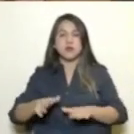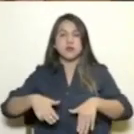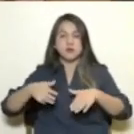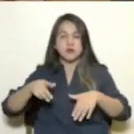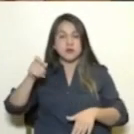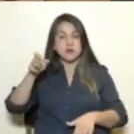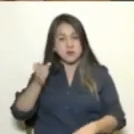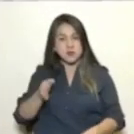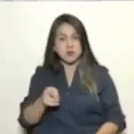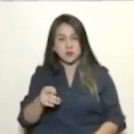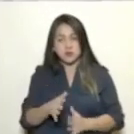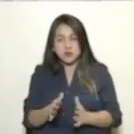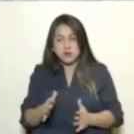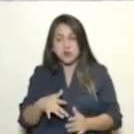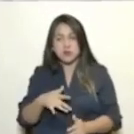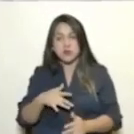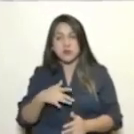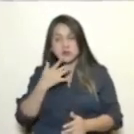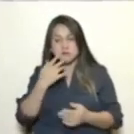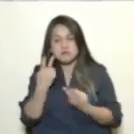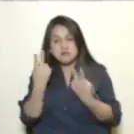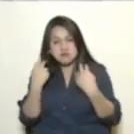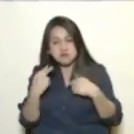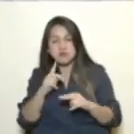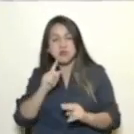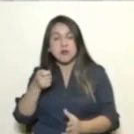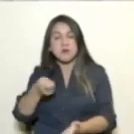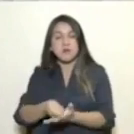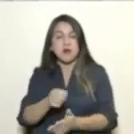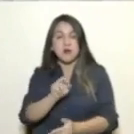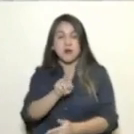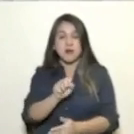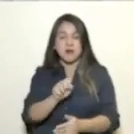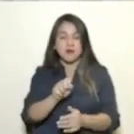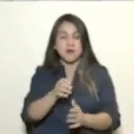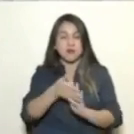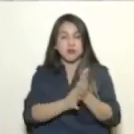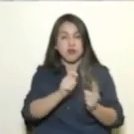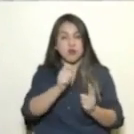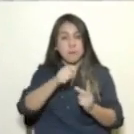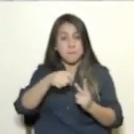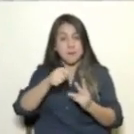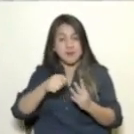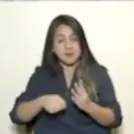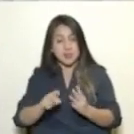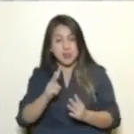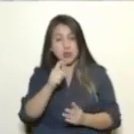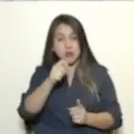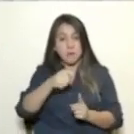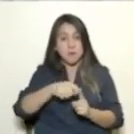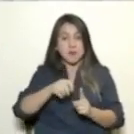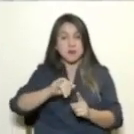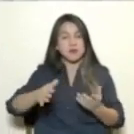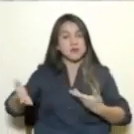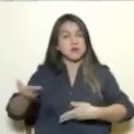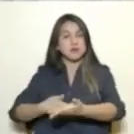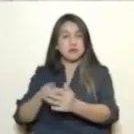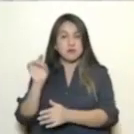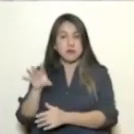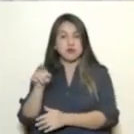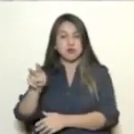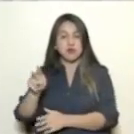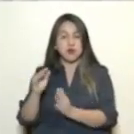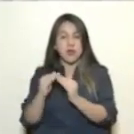Por lo tanto, después de 2 meses, como yo sé quién pagó el IVA todos los meses, después de 2 meses se lo mando de vuelta a su